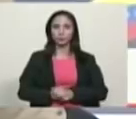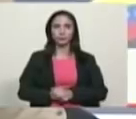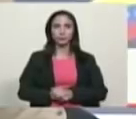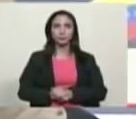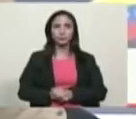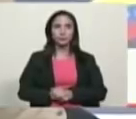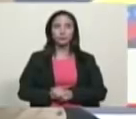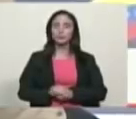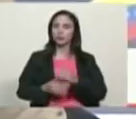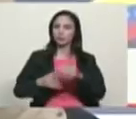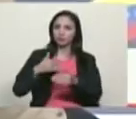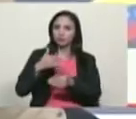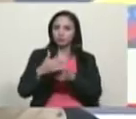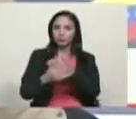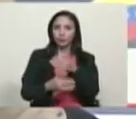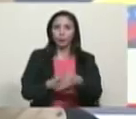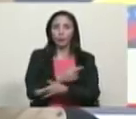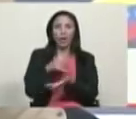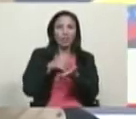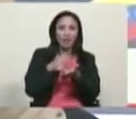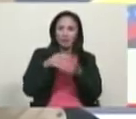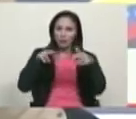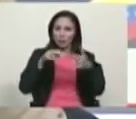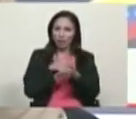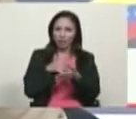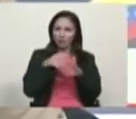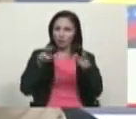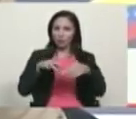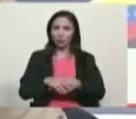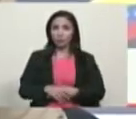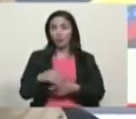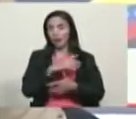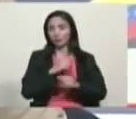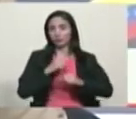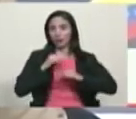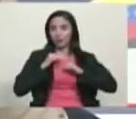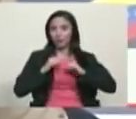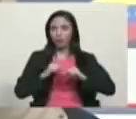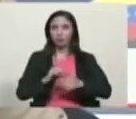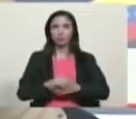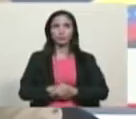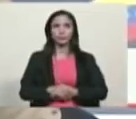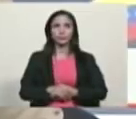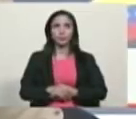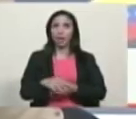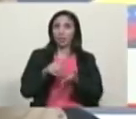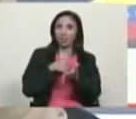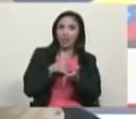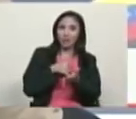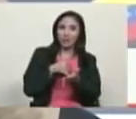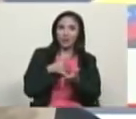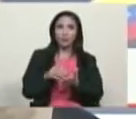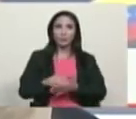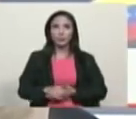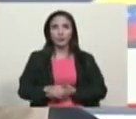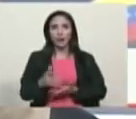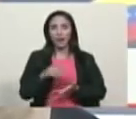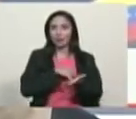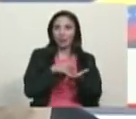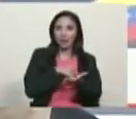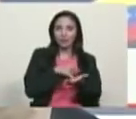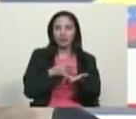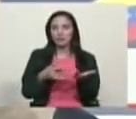Hay que apretar duro y no hay que aflojar. Si tú estás en el pulso y te descuidas y ven por un lado,